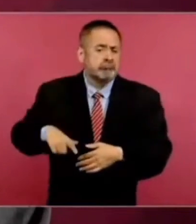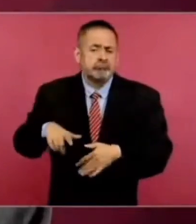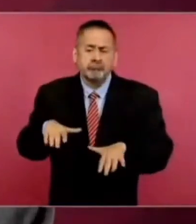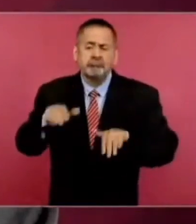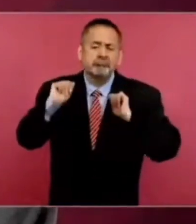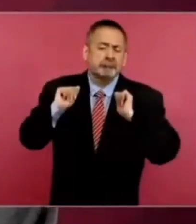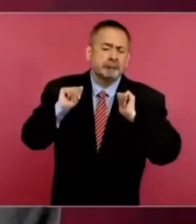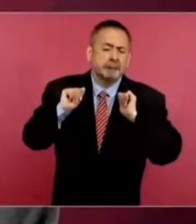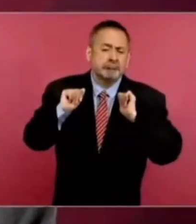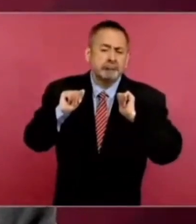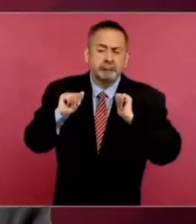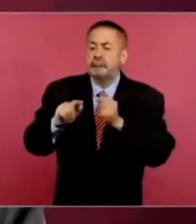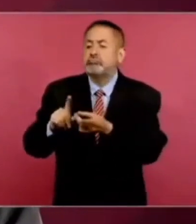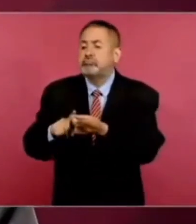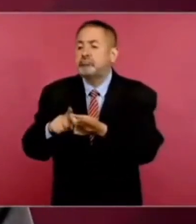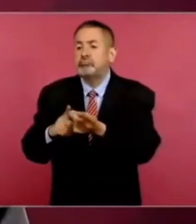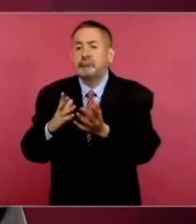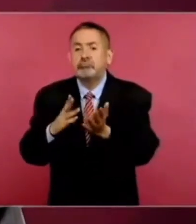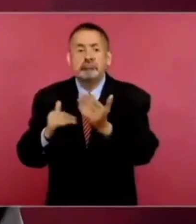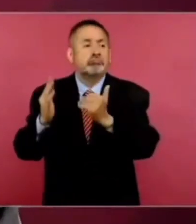pues donde había el crecimiento,